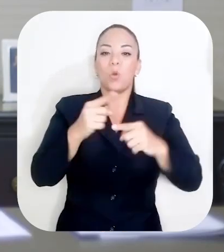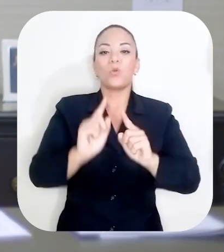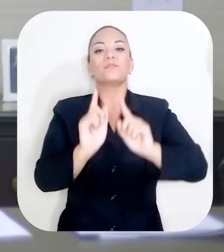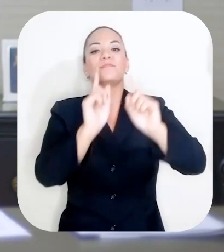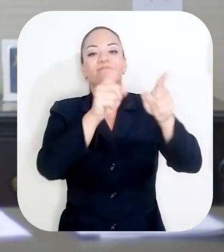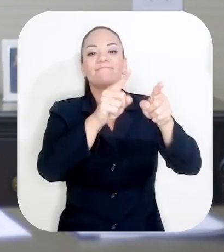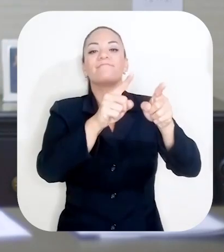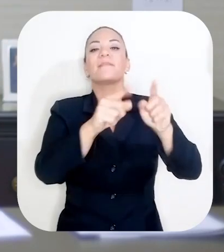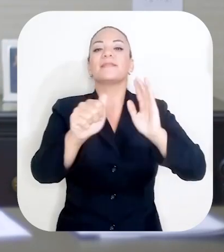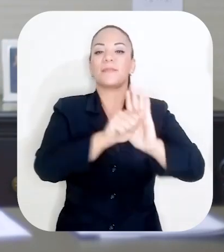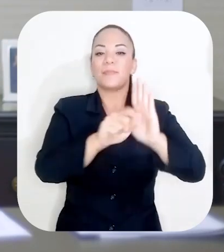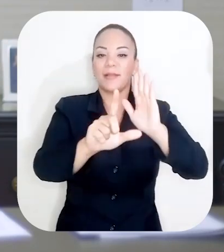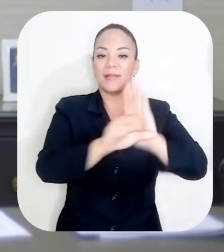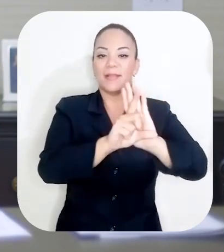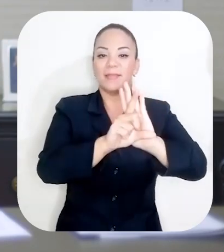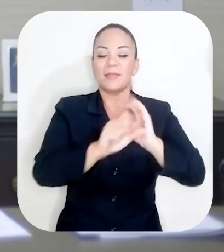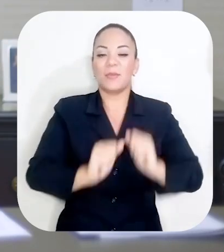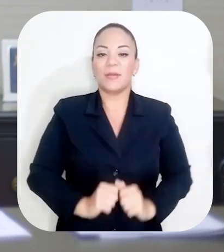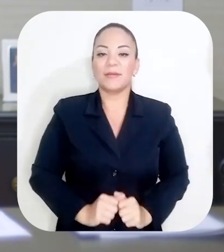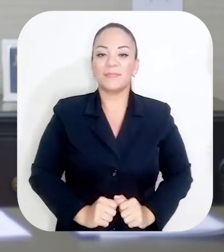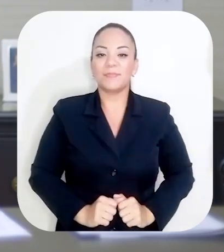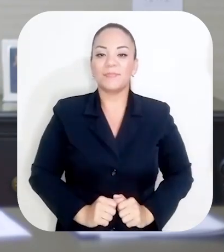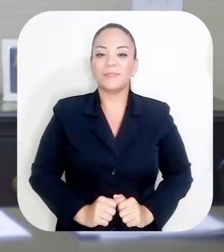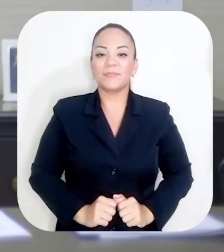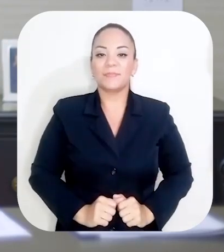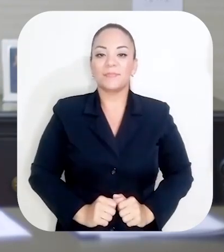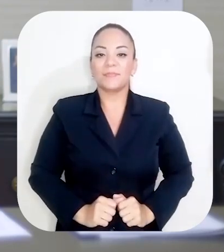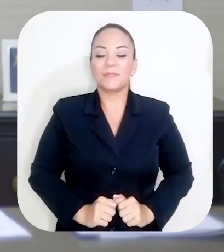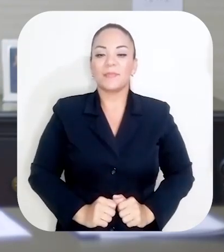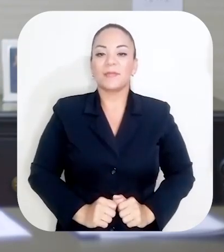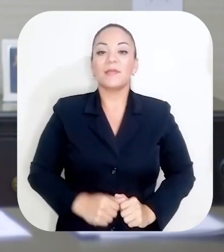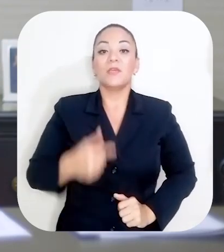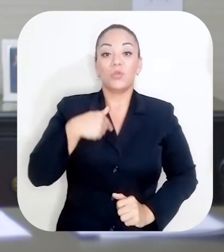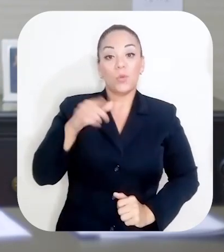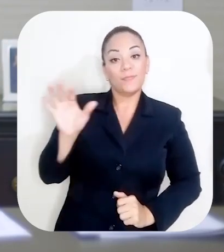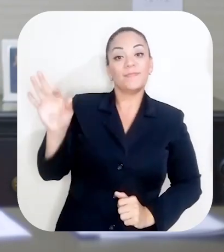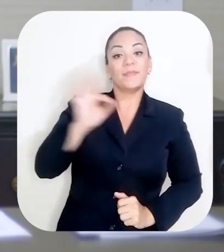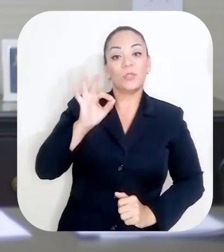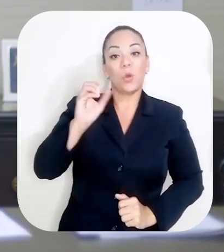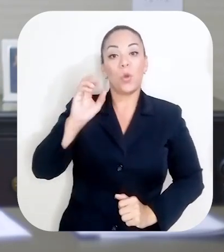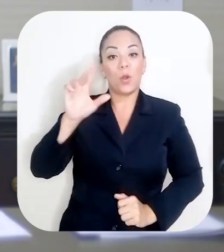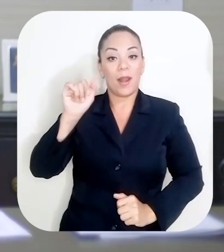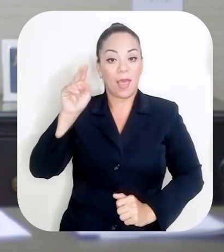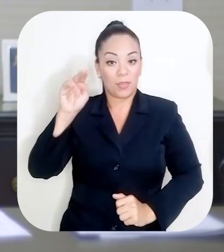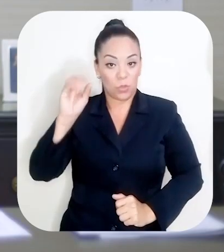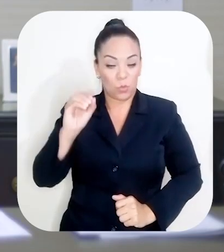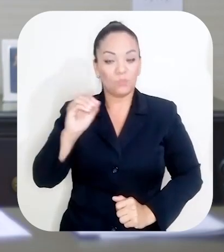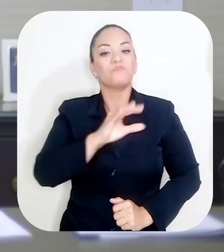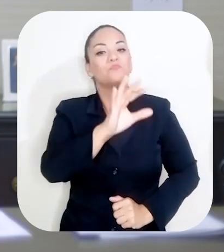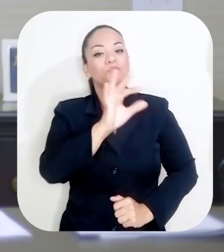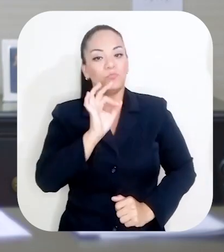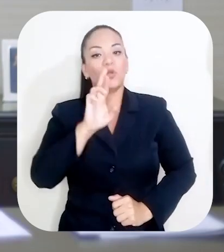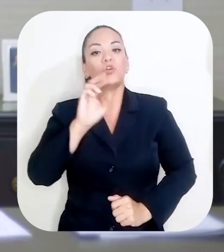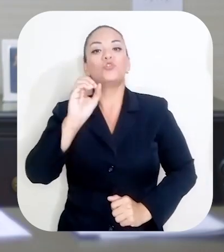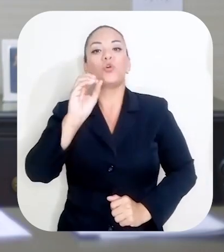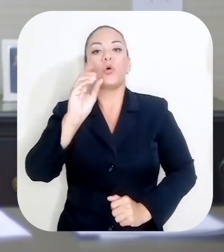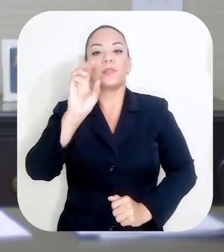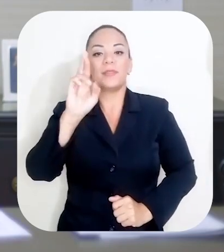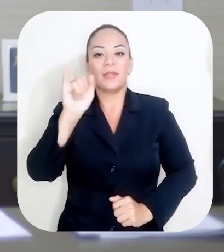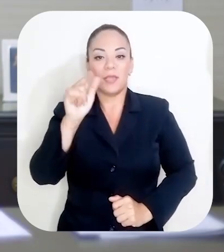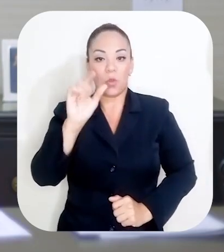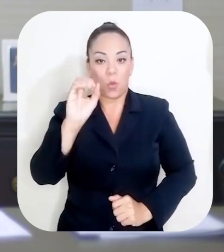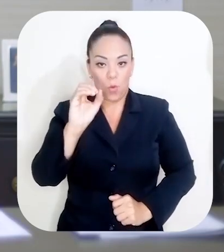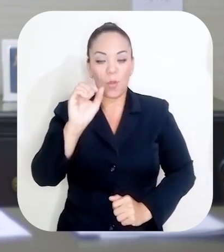presentar a la asamblea legislativa e invito a Don Orlando Y a Don Rodrigo ya